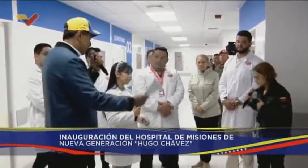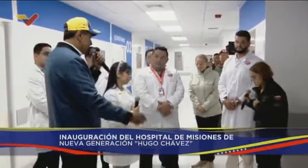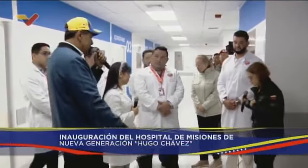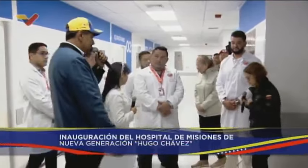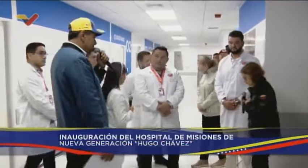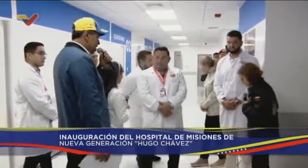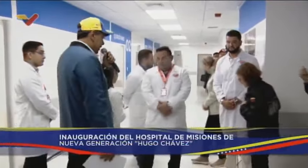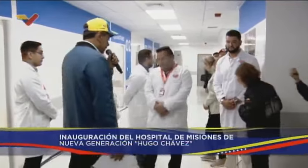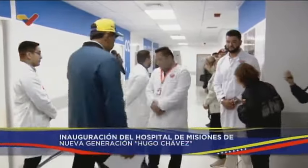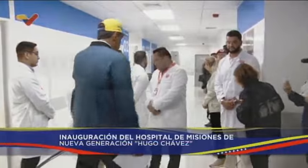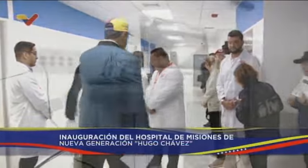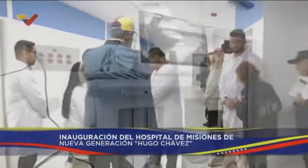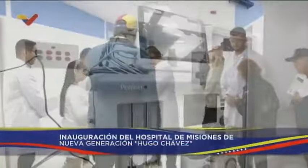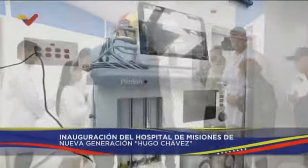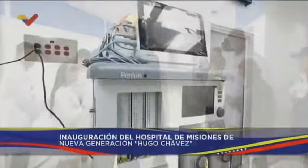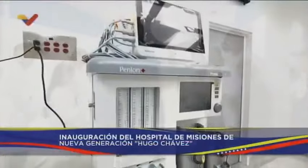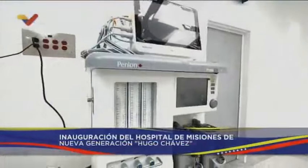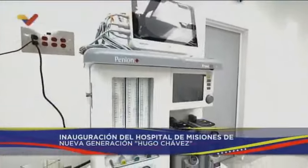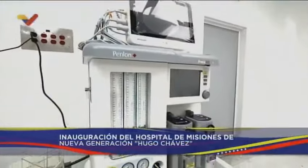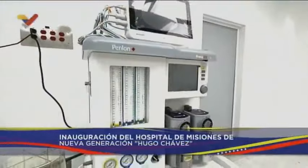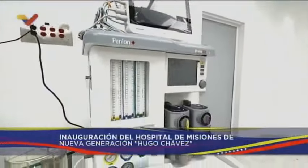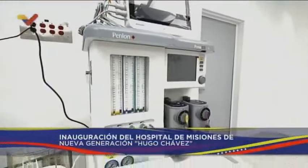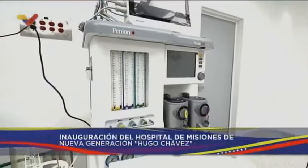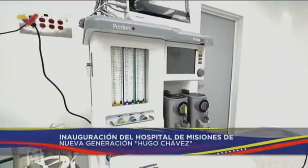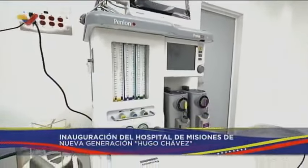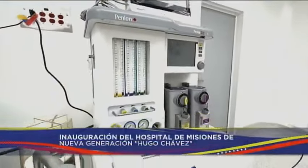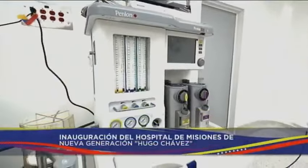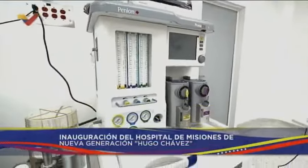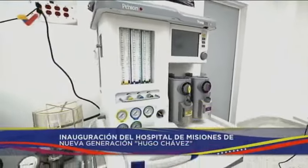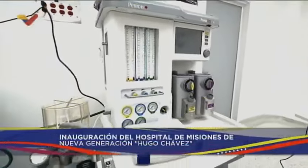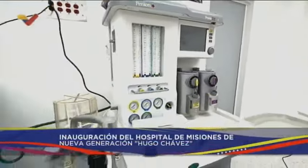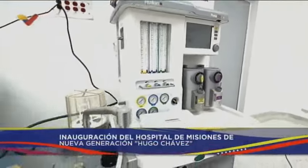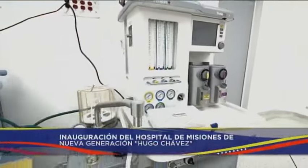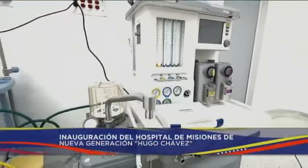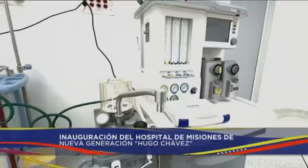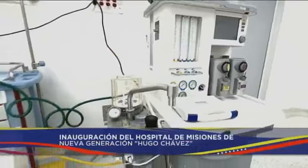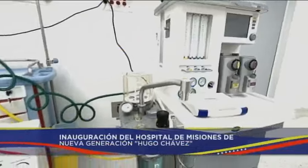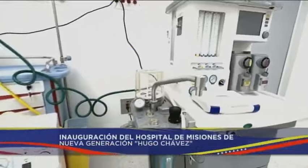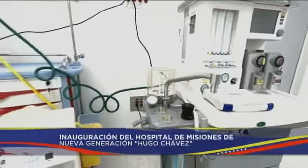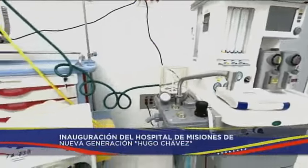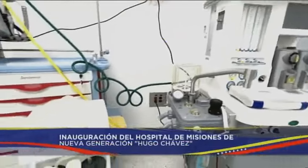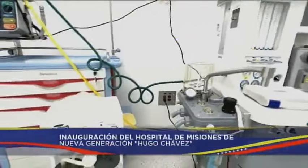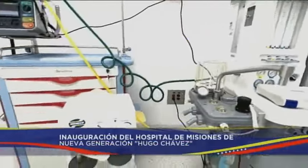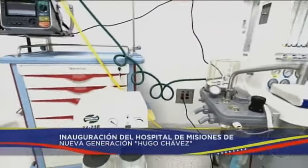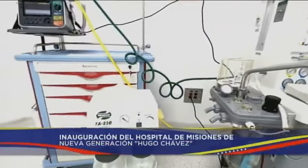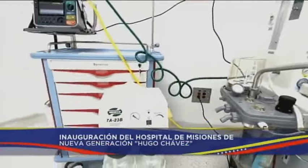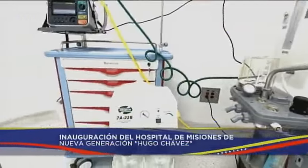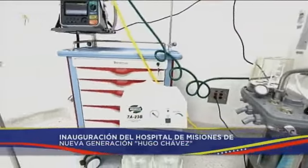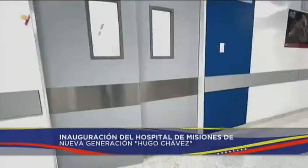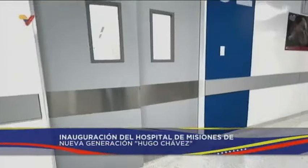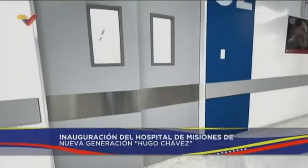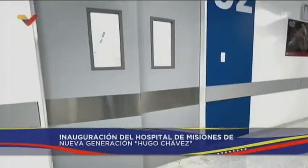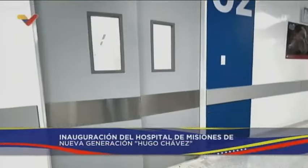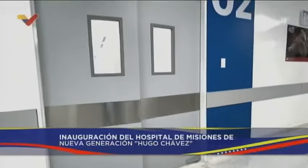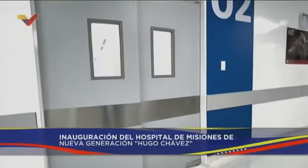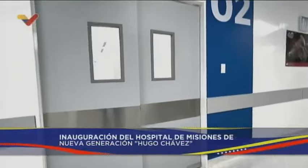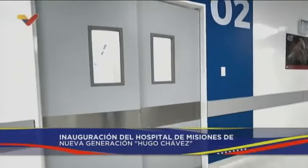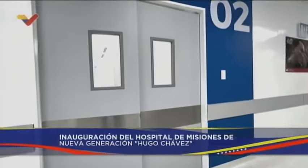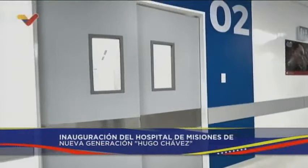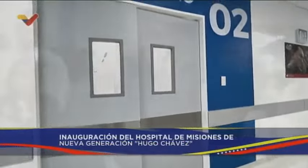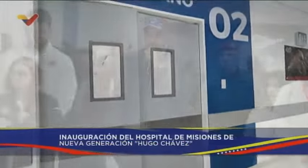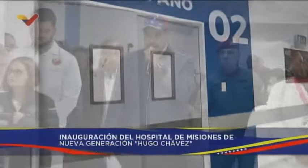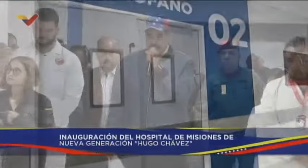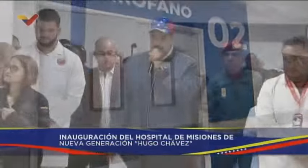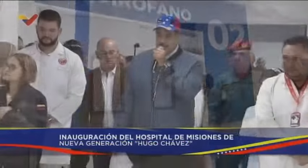Vamos entonces, piso 7, 8 pisos, totalmente modernos, de